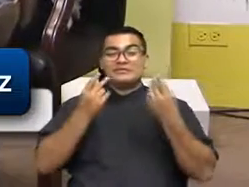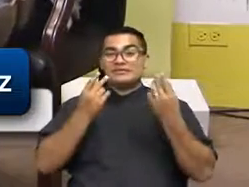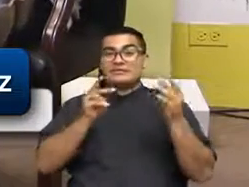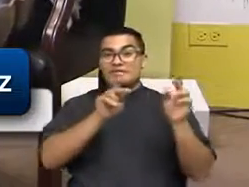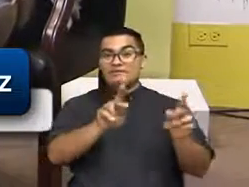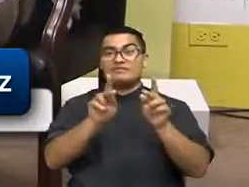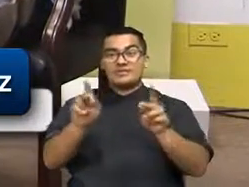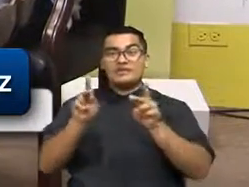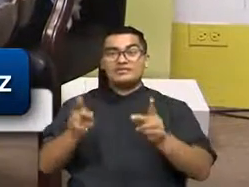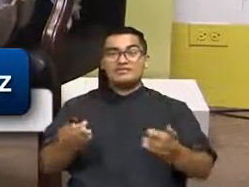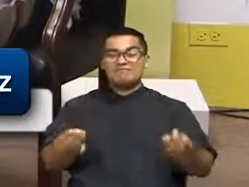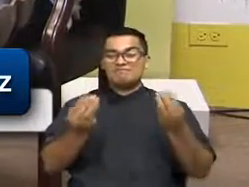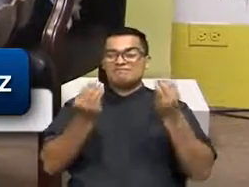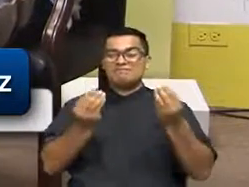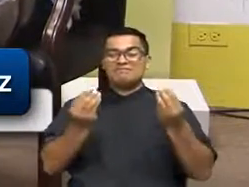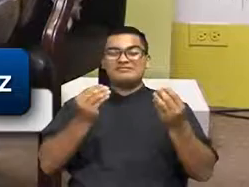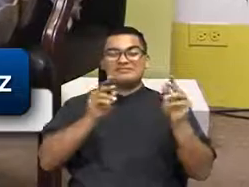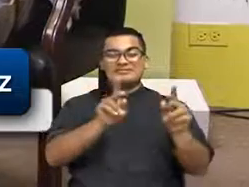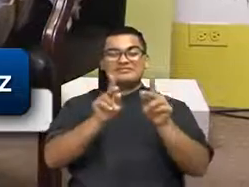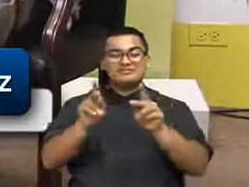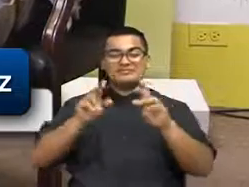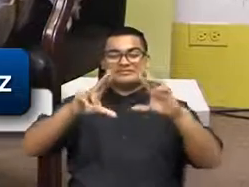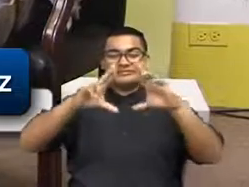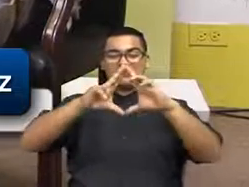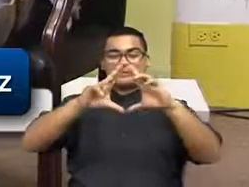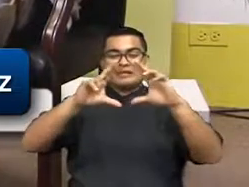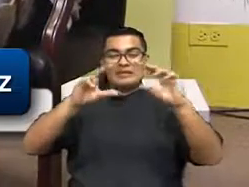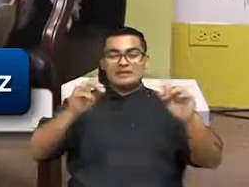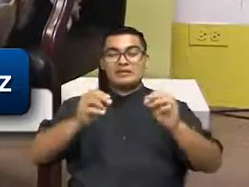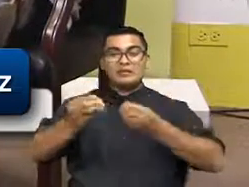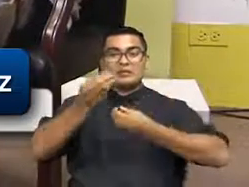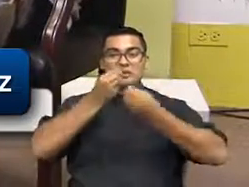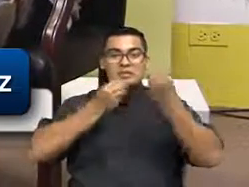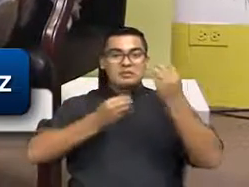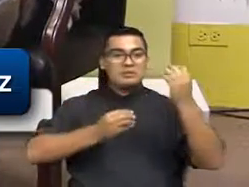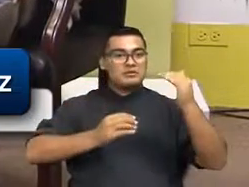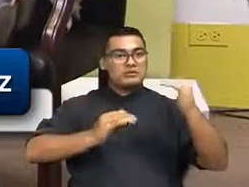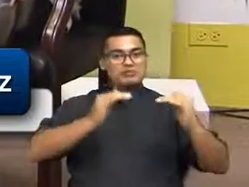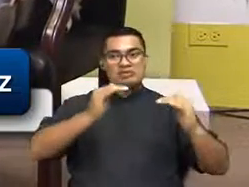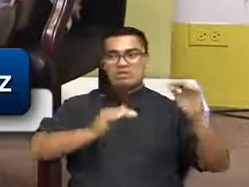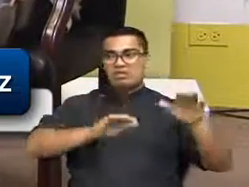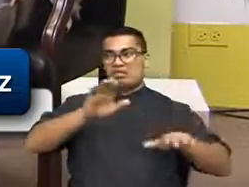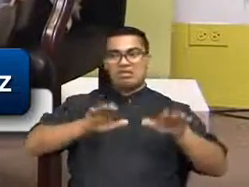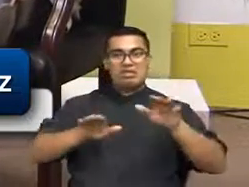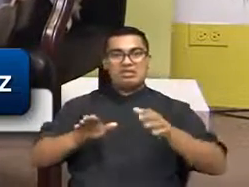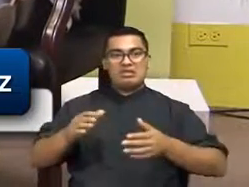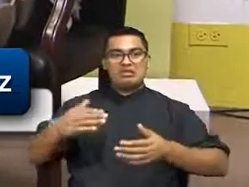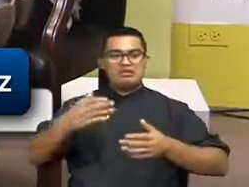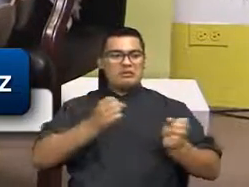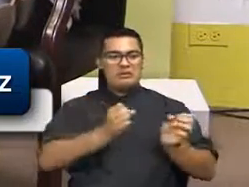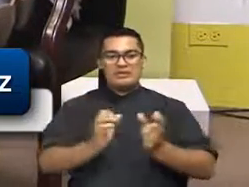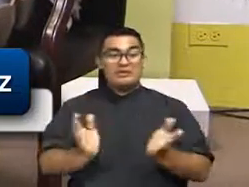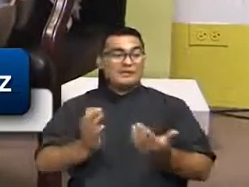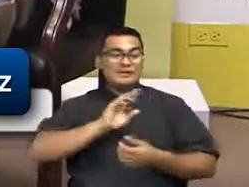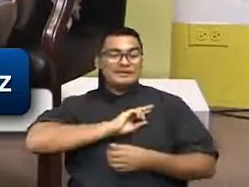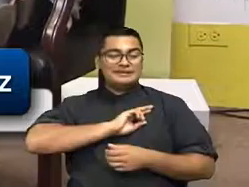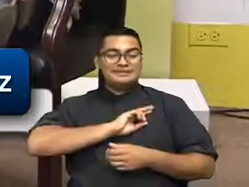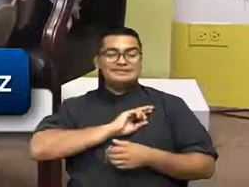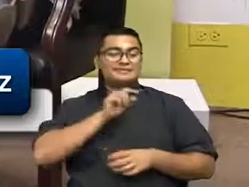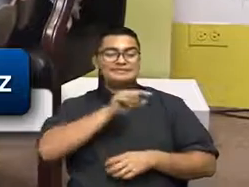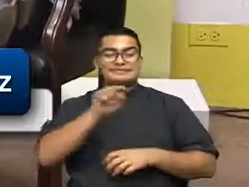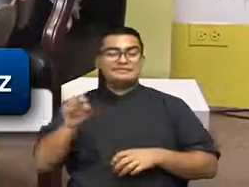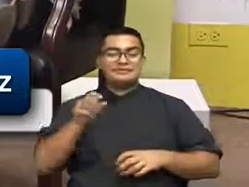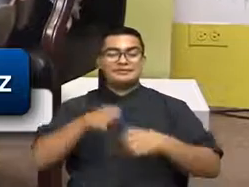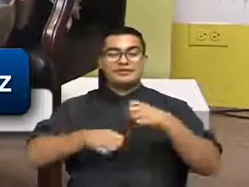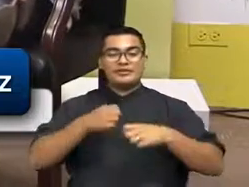población nicaragüense está acostumbrada a no alimentarse balanceadamente. Eso es una de las principales causas que nos